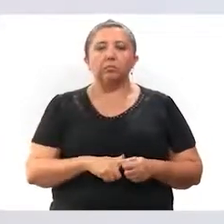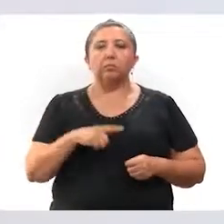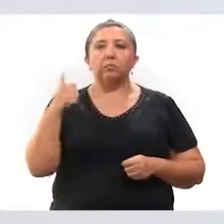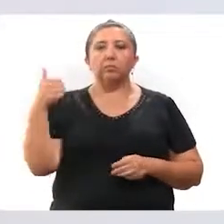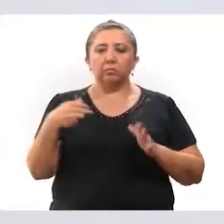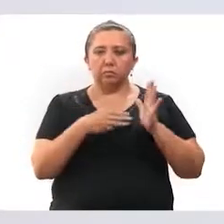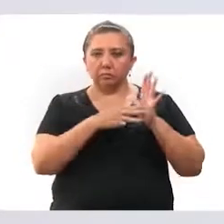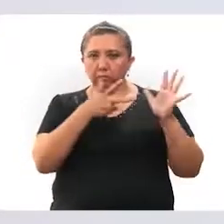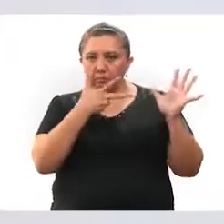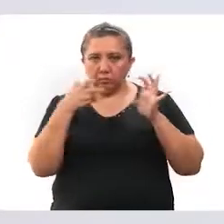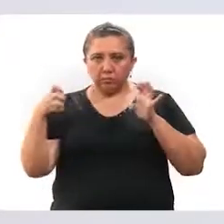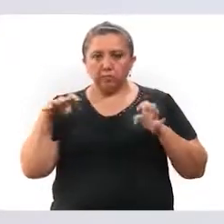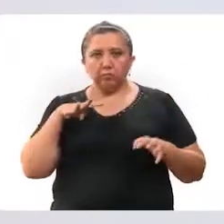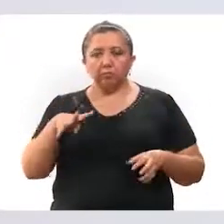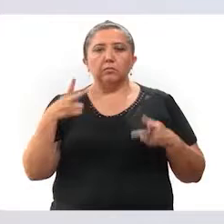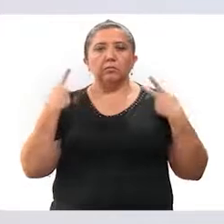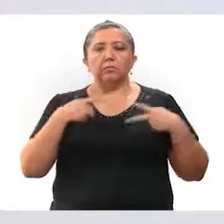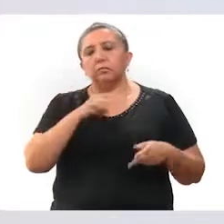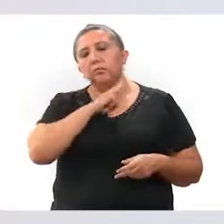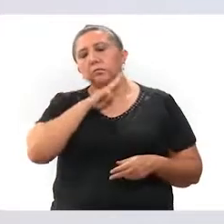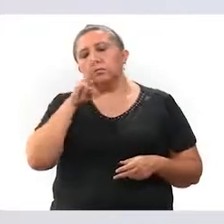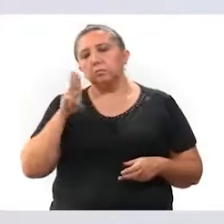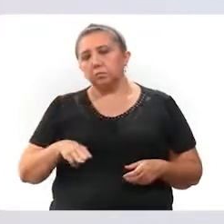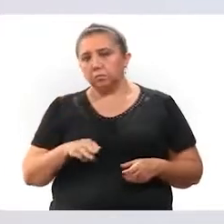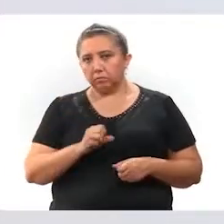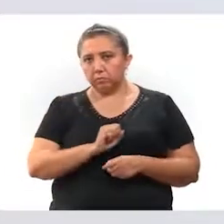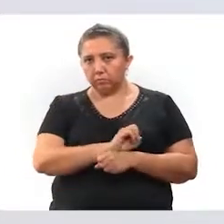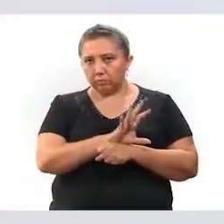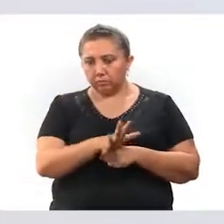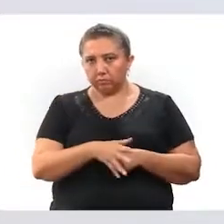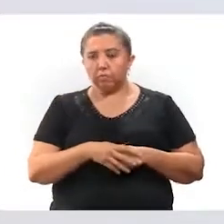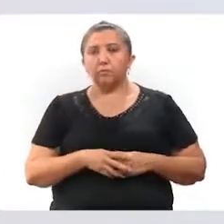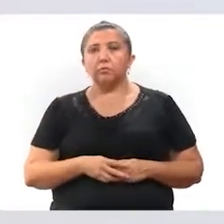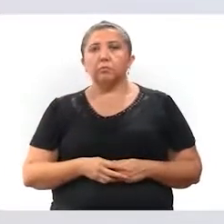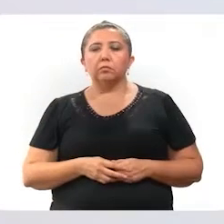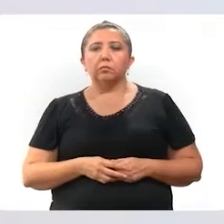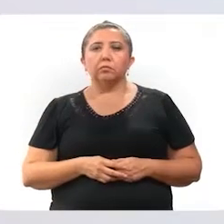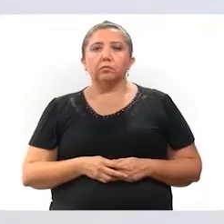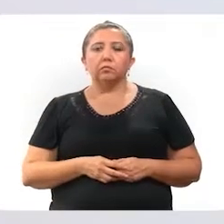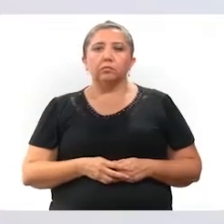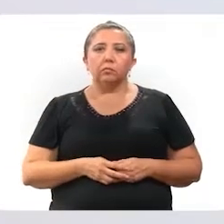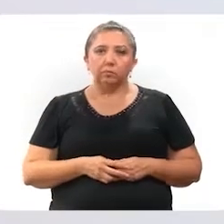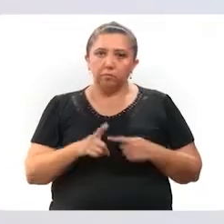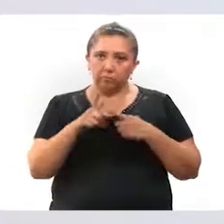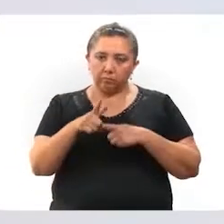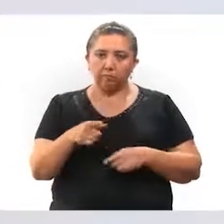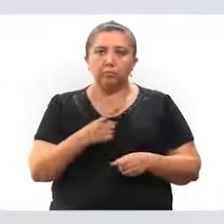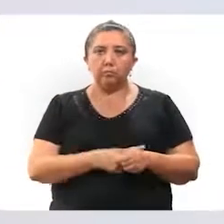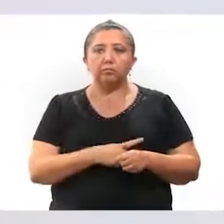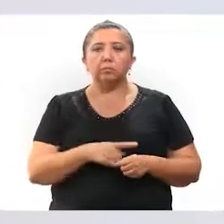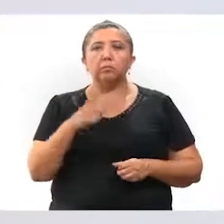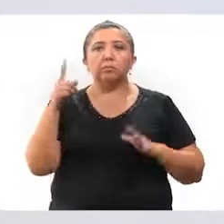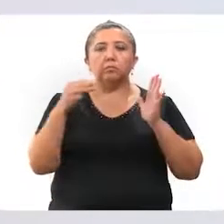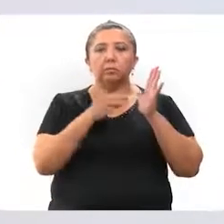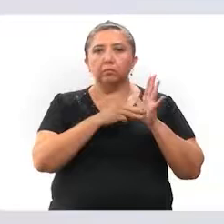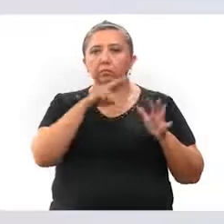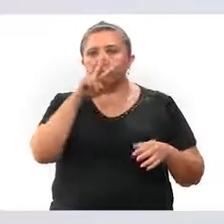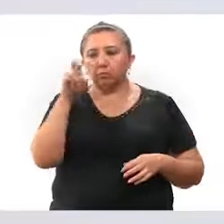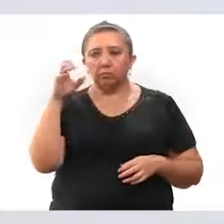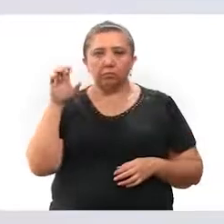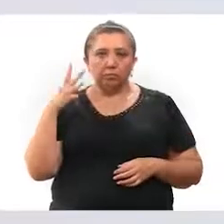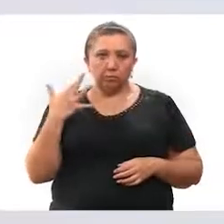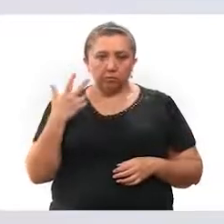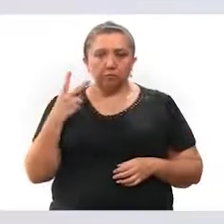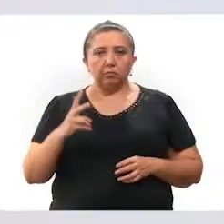son 6.819 las personas fallecidas a causa del coronavirus. De los casos activos, 1.252